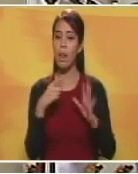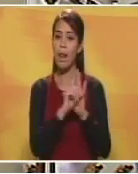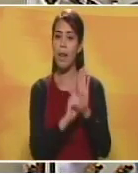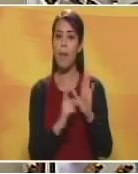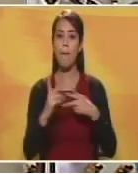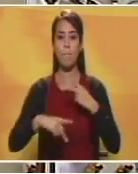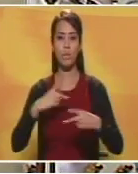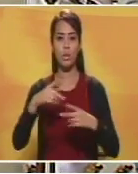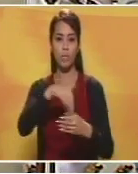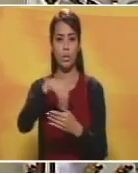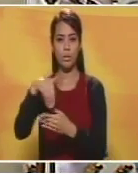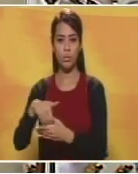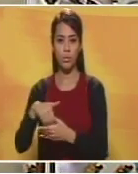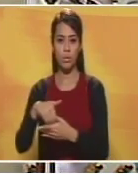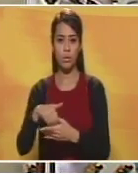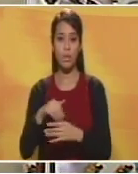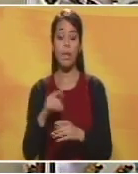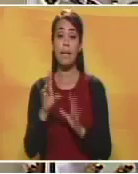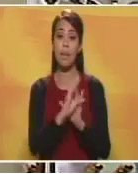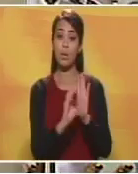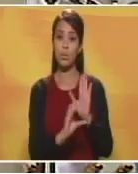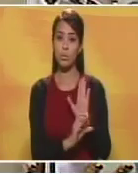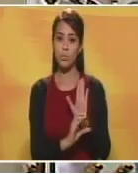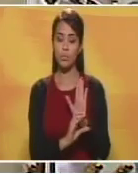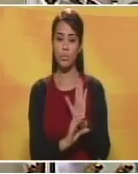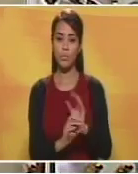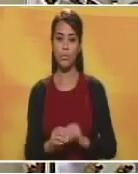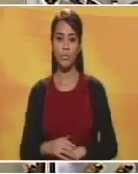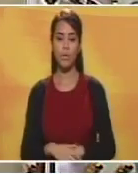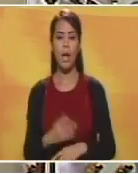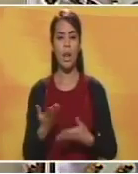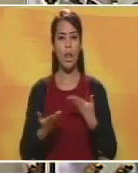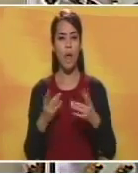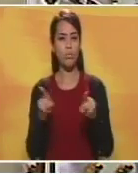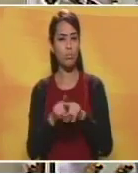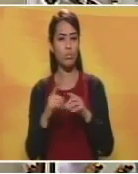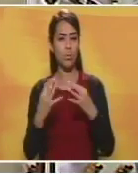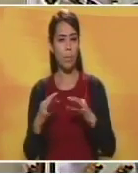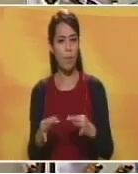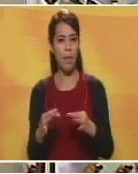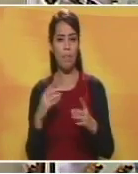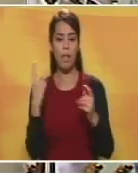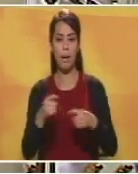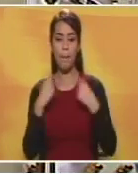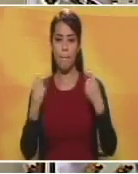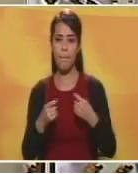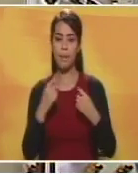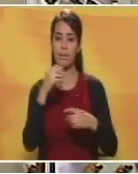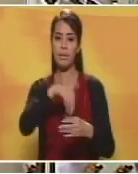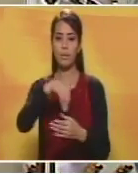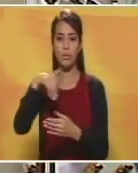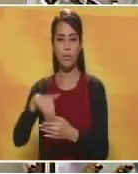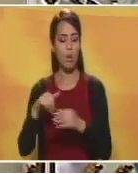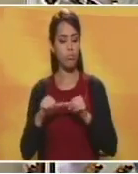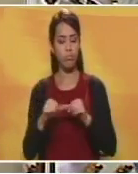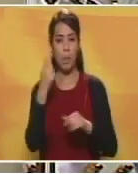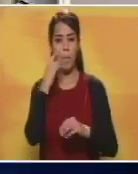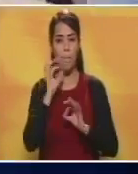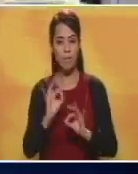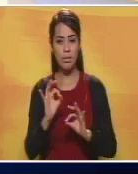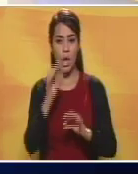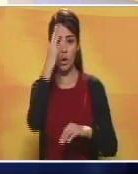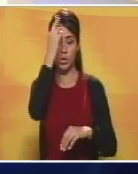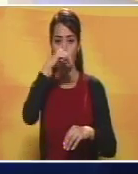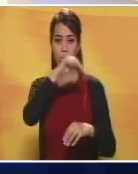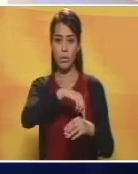de Procesos Electorales y de la Constitución en cuanto a la regulación de las campañas electorales. Aquí vamos a continuar muy pendientes en el